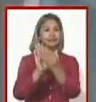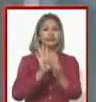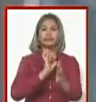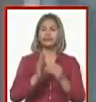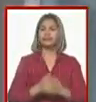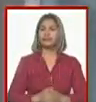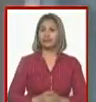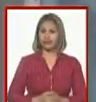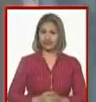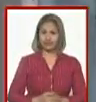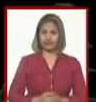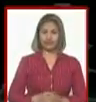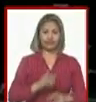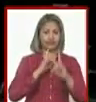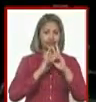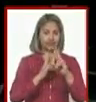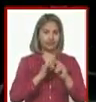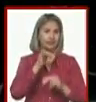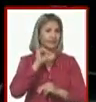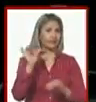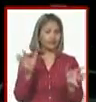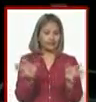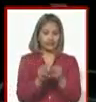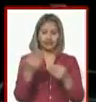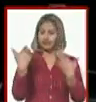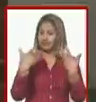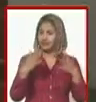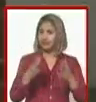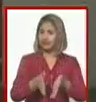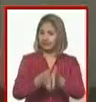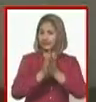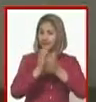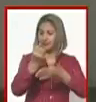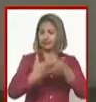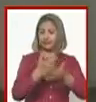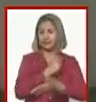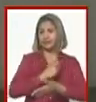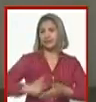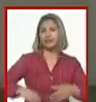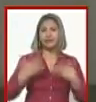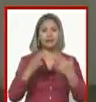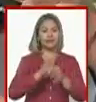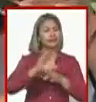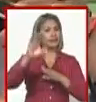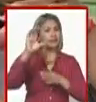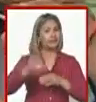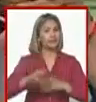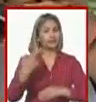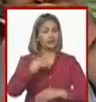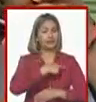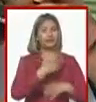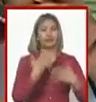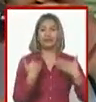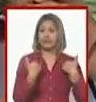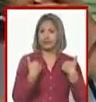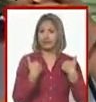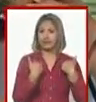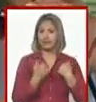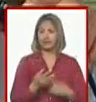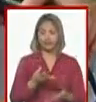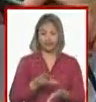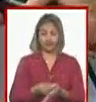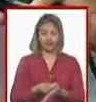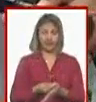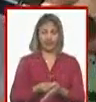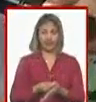nos den la cara que nos dé la respuesta ayer lo hemos reído de nosotros y la demanda por parte de la población está cumplida nosotros tenemos en nuestro presupuesto